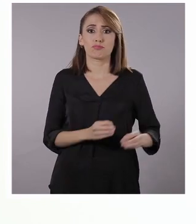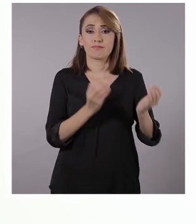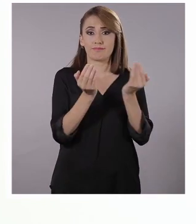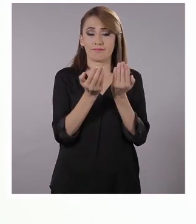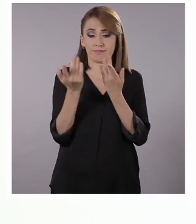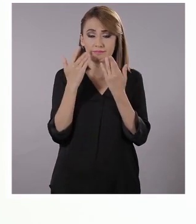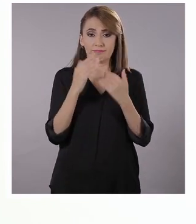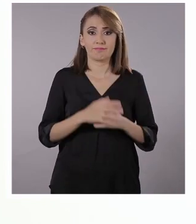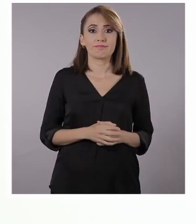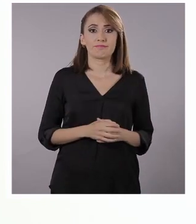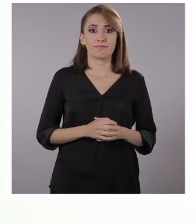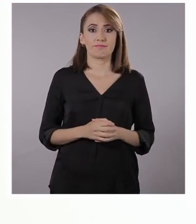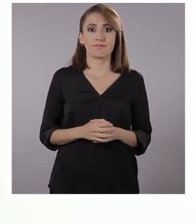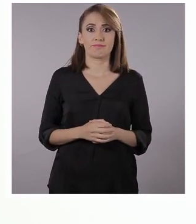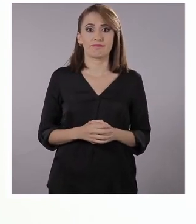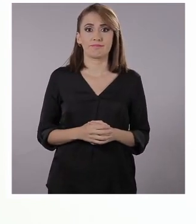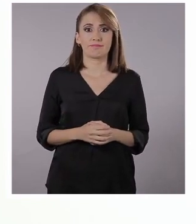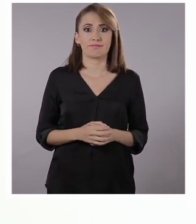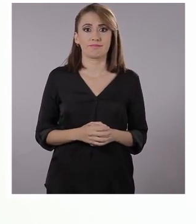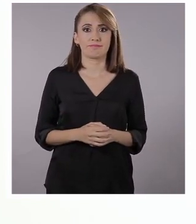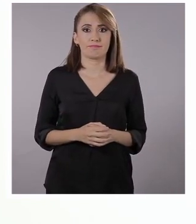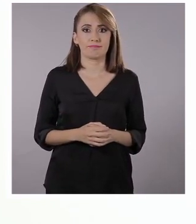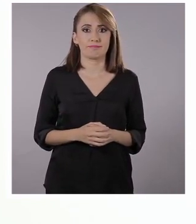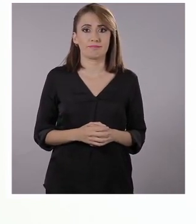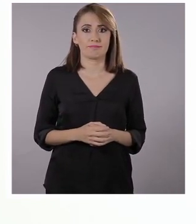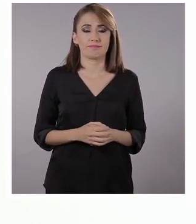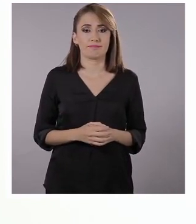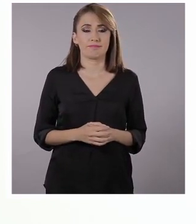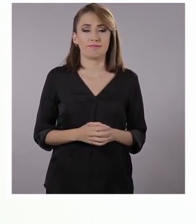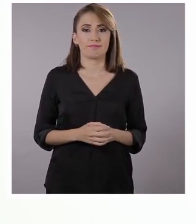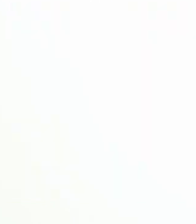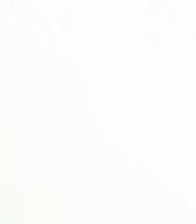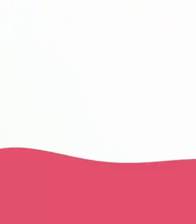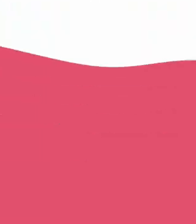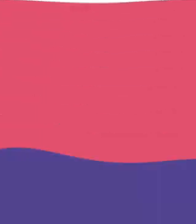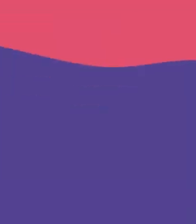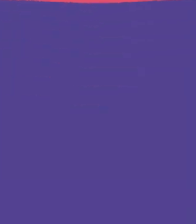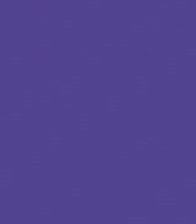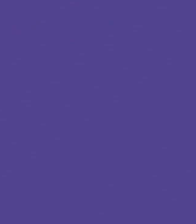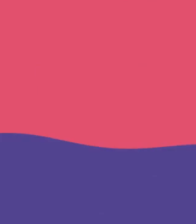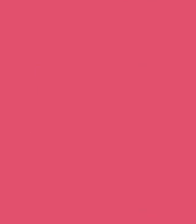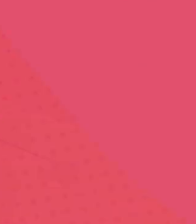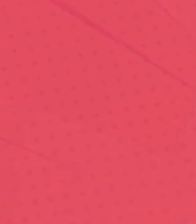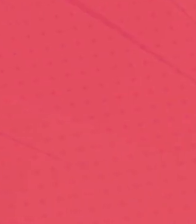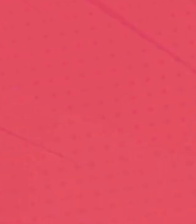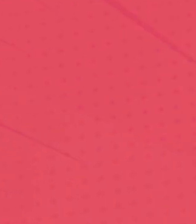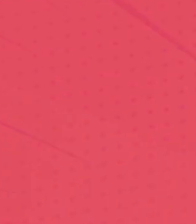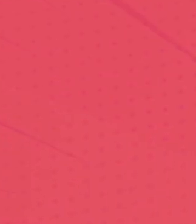las respuestas, yo las operaciones. Exactamente. Y hay que limpiar la mesa. Sí, así es.